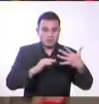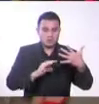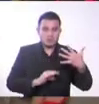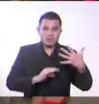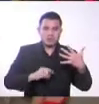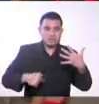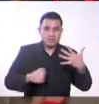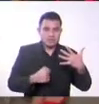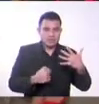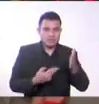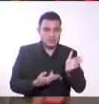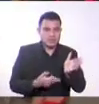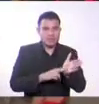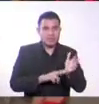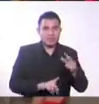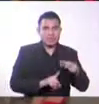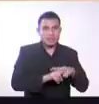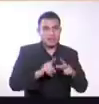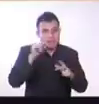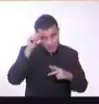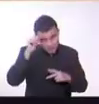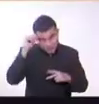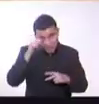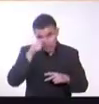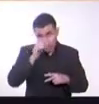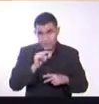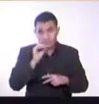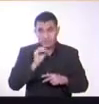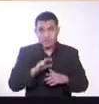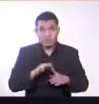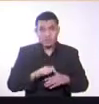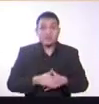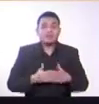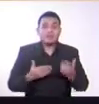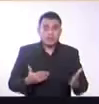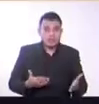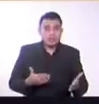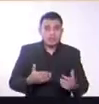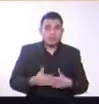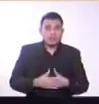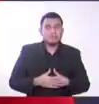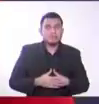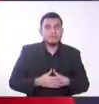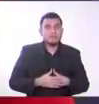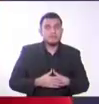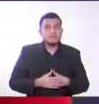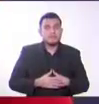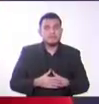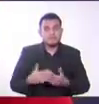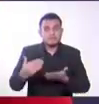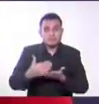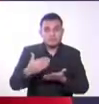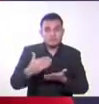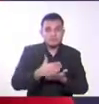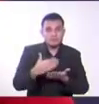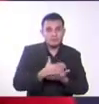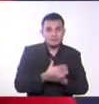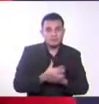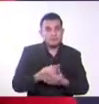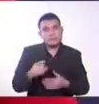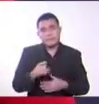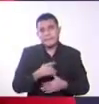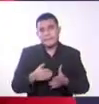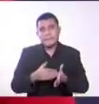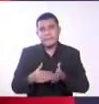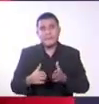como decía Aristóteles, una manera de recaudar, ¿verdad? Así Que el es. Estado recauda. Recauda. Y algo que podríamos mencionar, no de surgimiento, sino